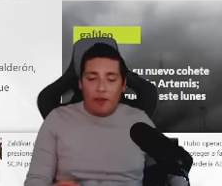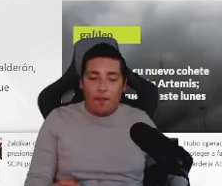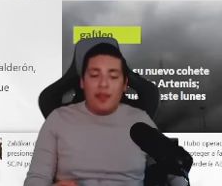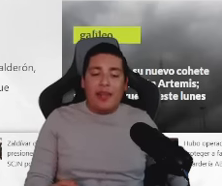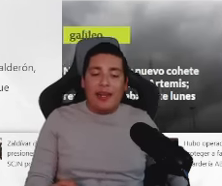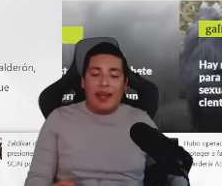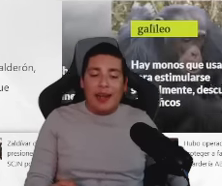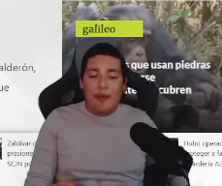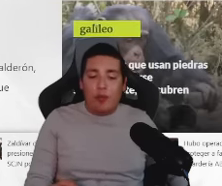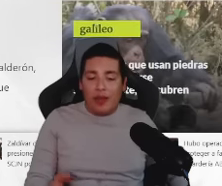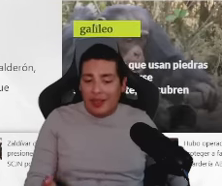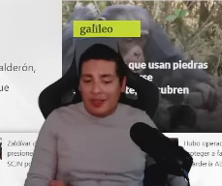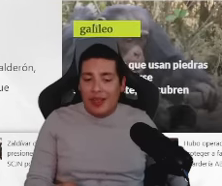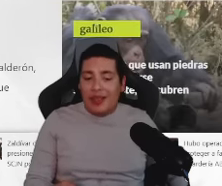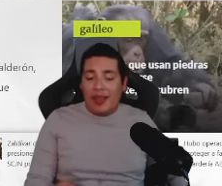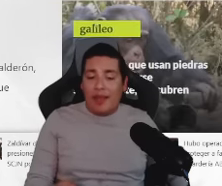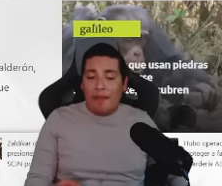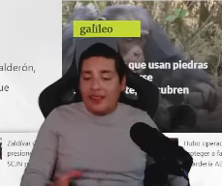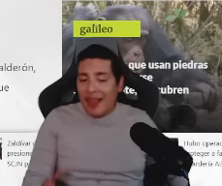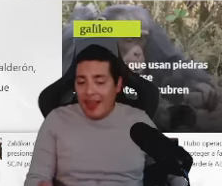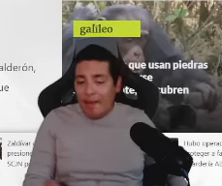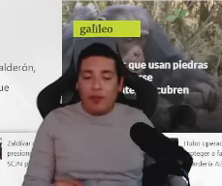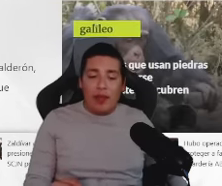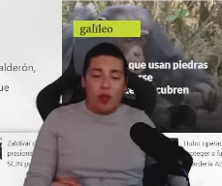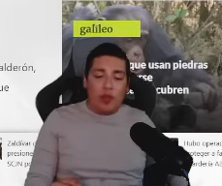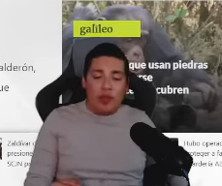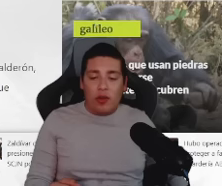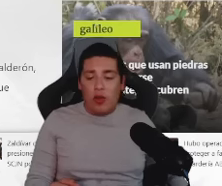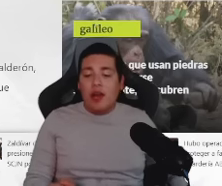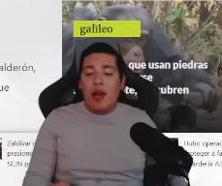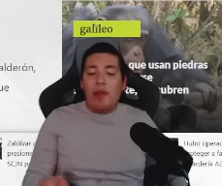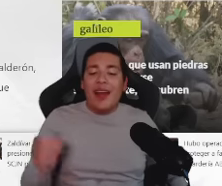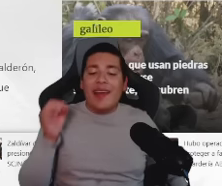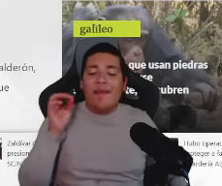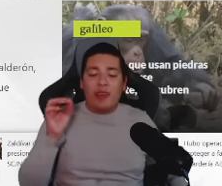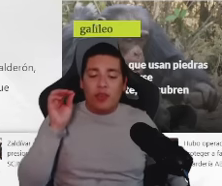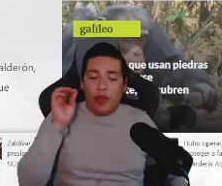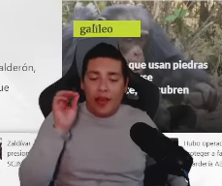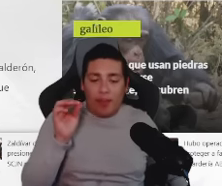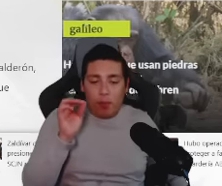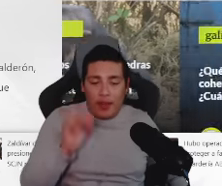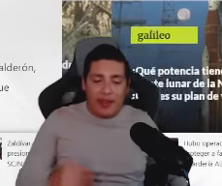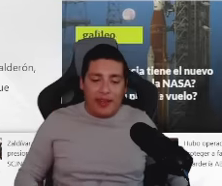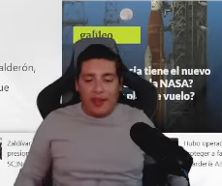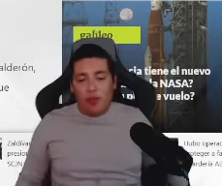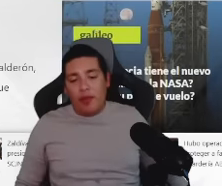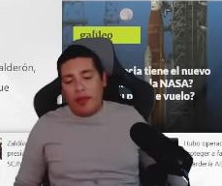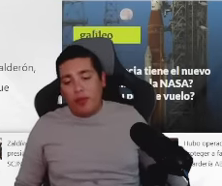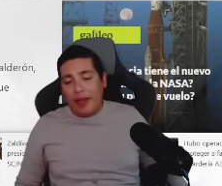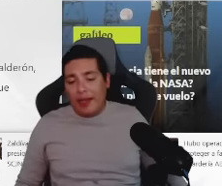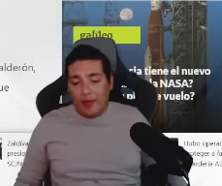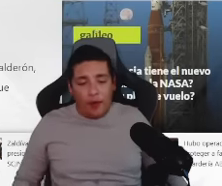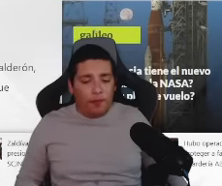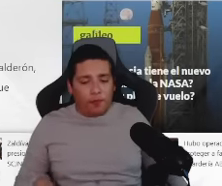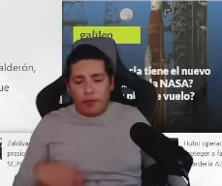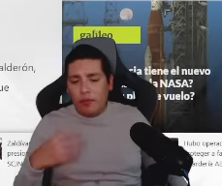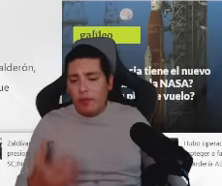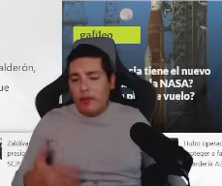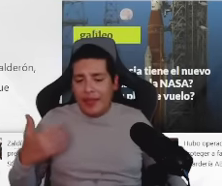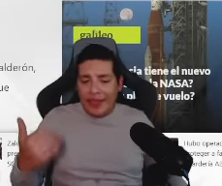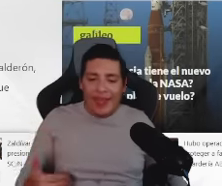polanco y carla buscan que más allá del ojo y había una intencionalidad política del gobierno de calderón